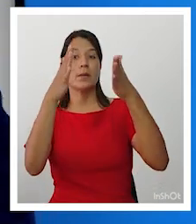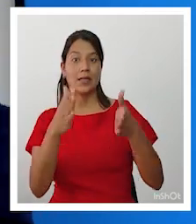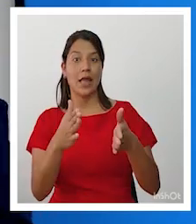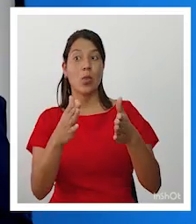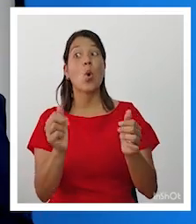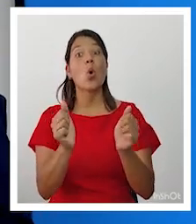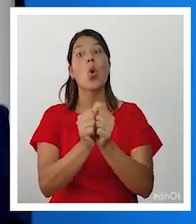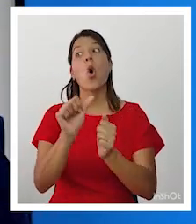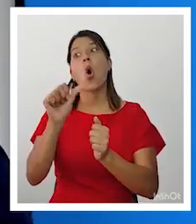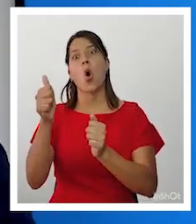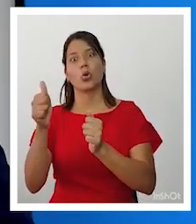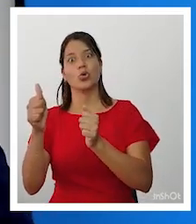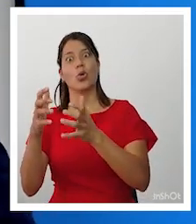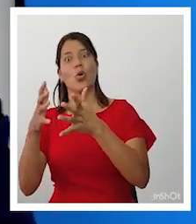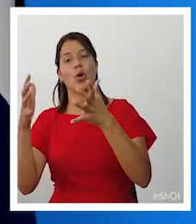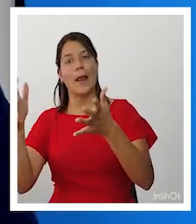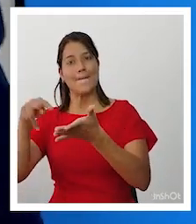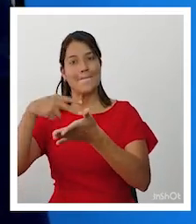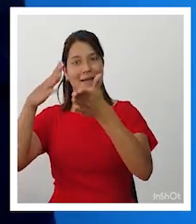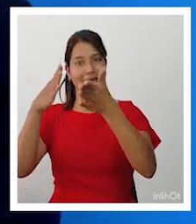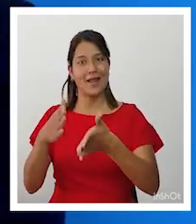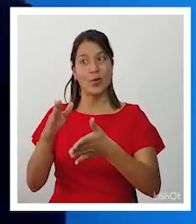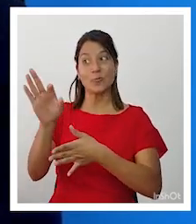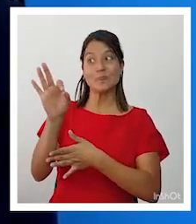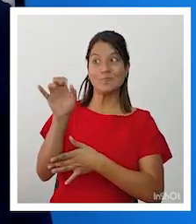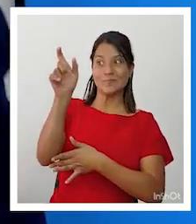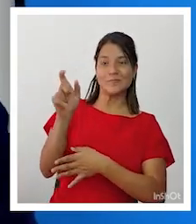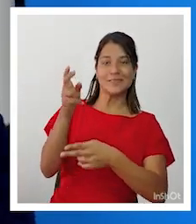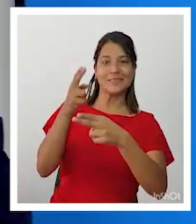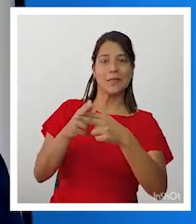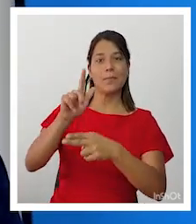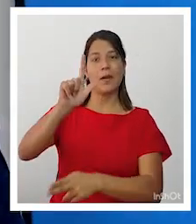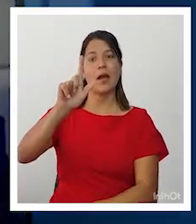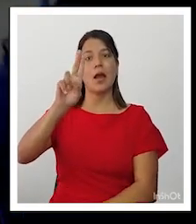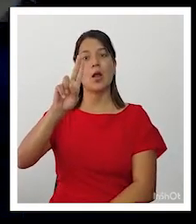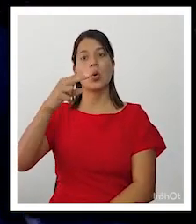bailarín, Lucho Flores, a quien recibimos.